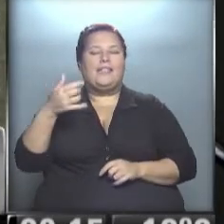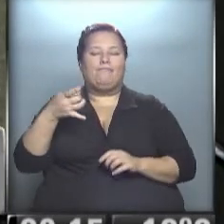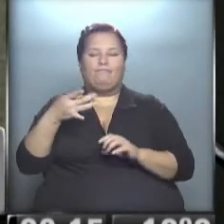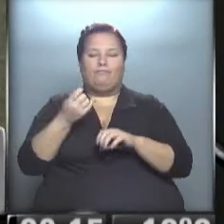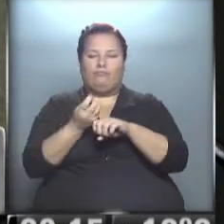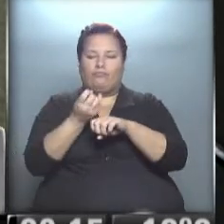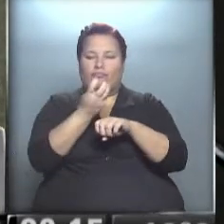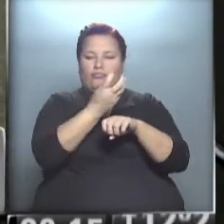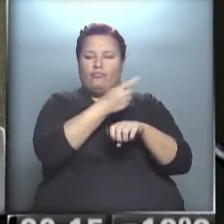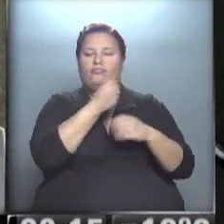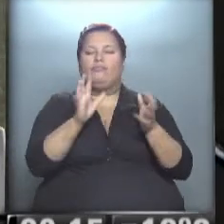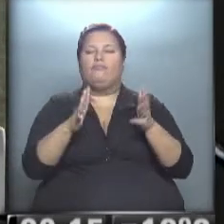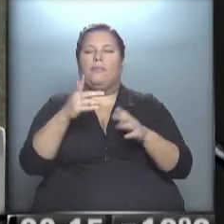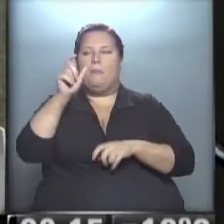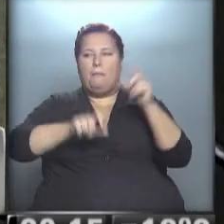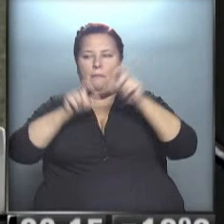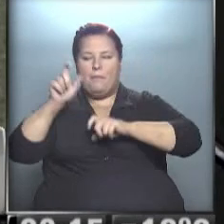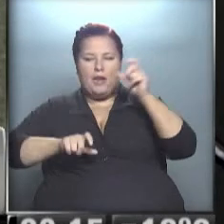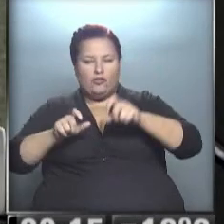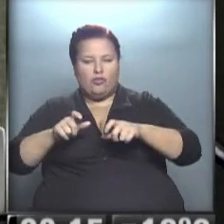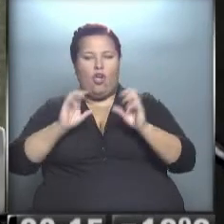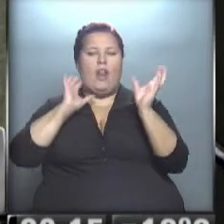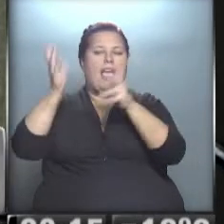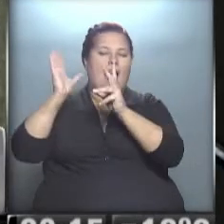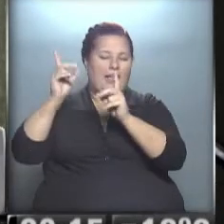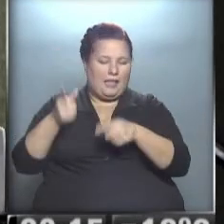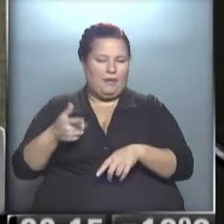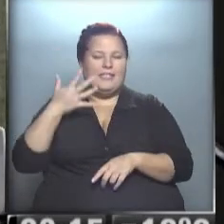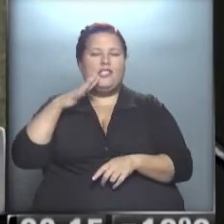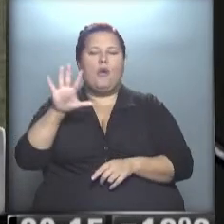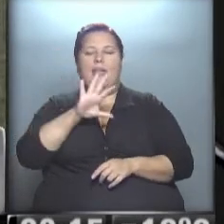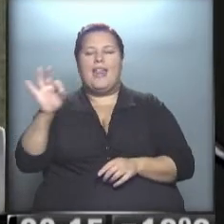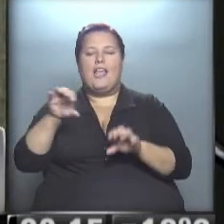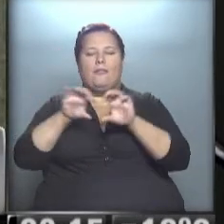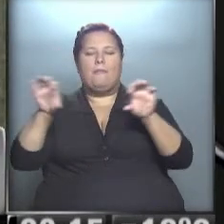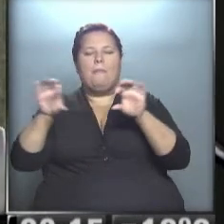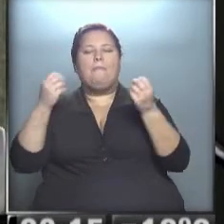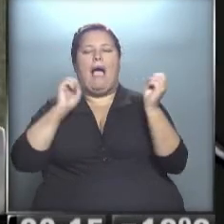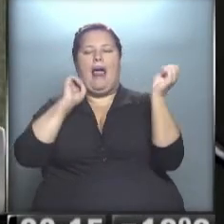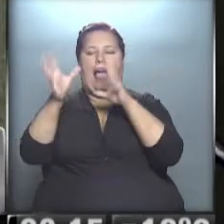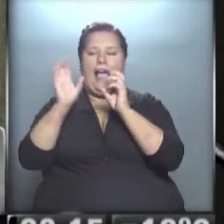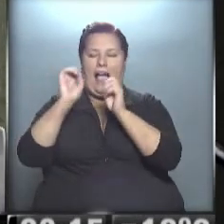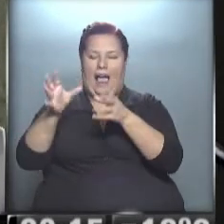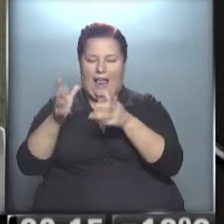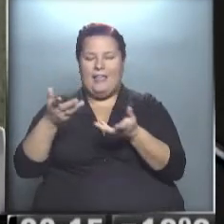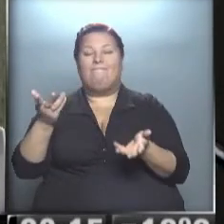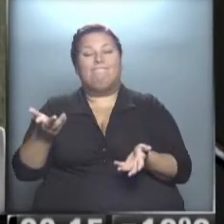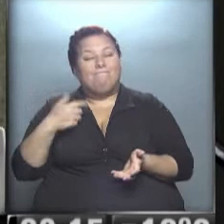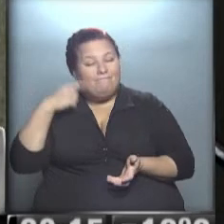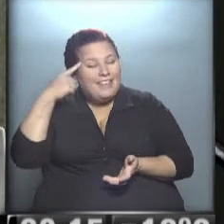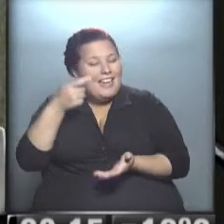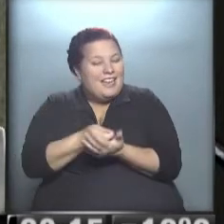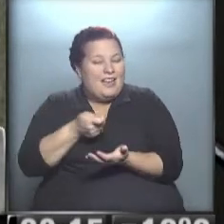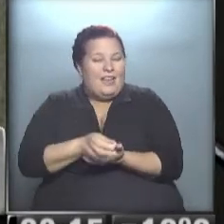entre pasajeros y de cargas 5.500 vagones de cargas en fin digamos creo que es una